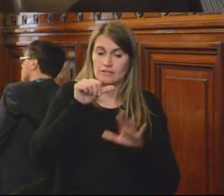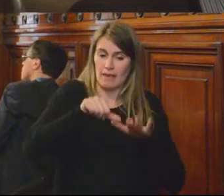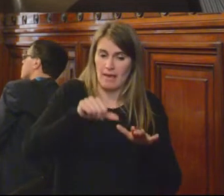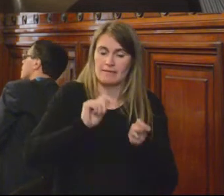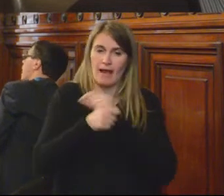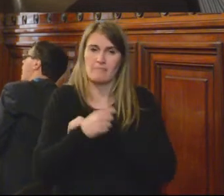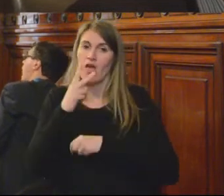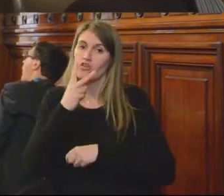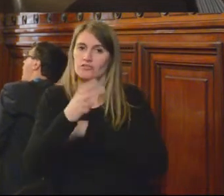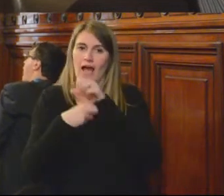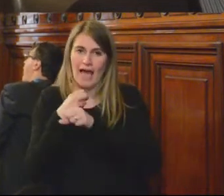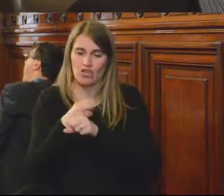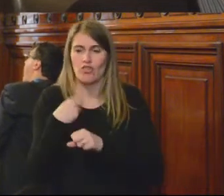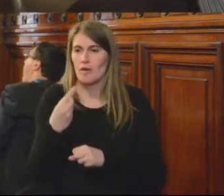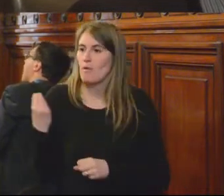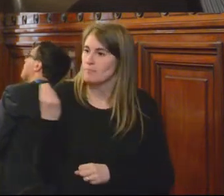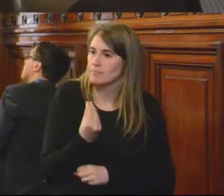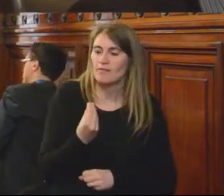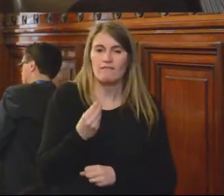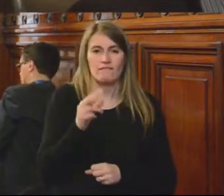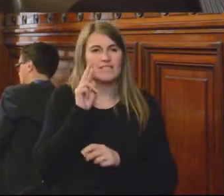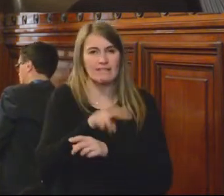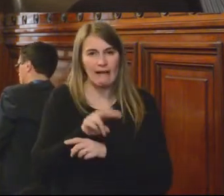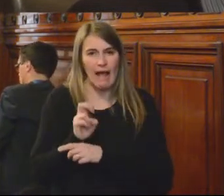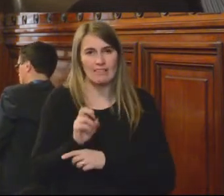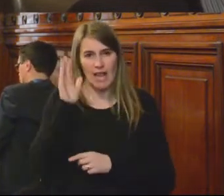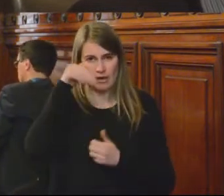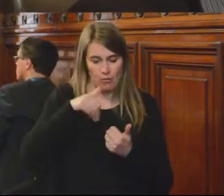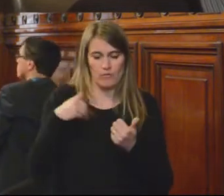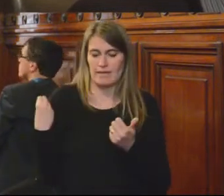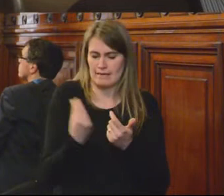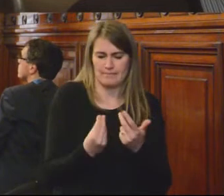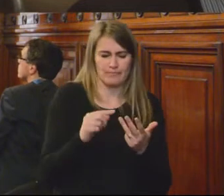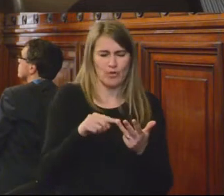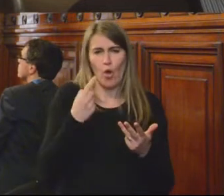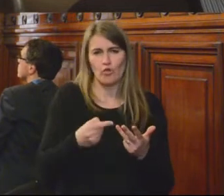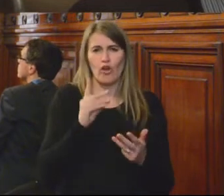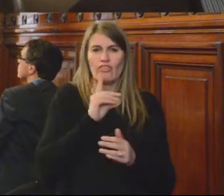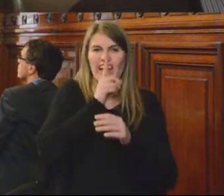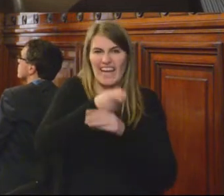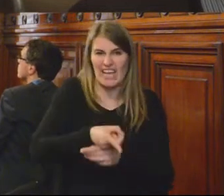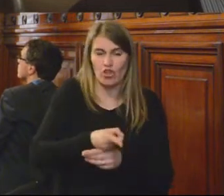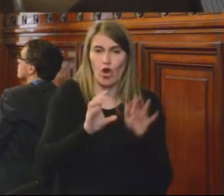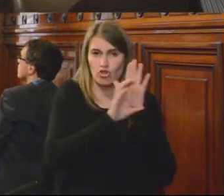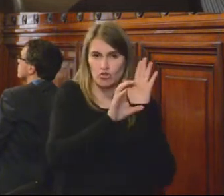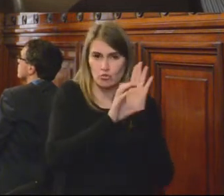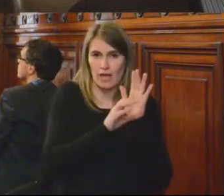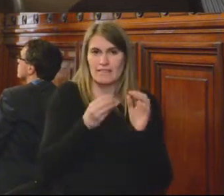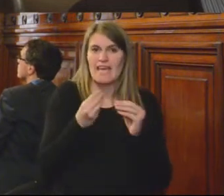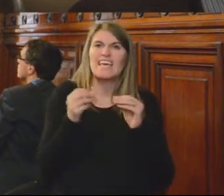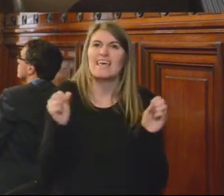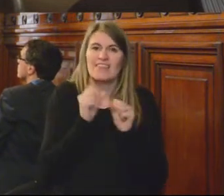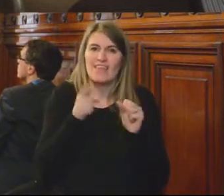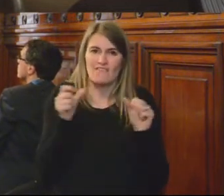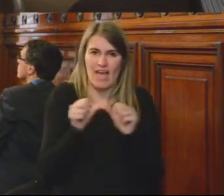designación provisional de la fiscal de la República, la aprobación del decreto constituyente que asume las competencias nacional, la aprobación de la